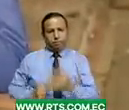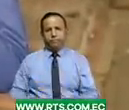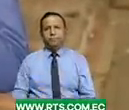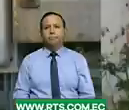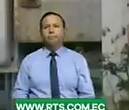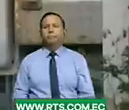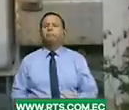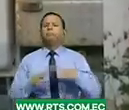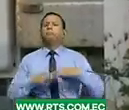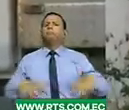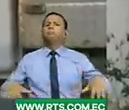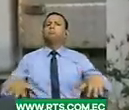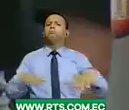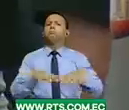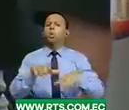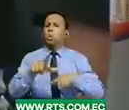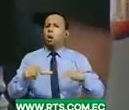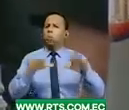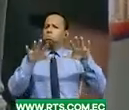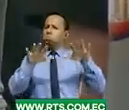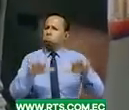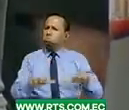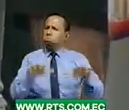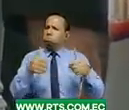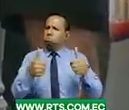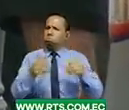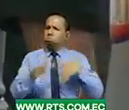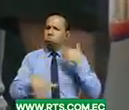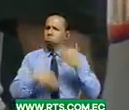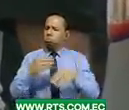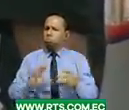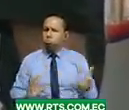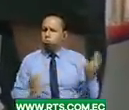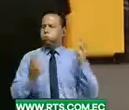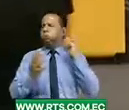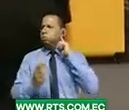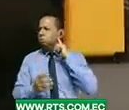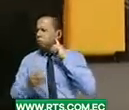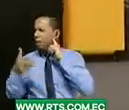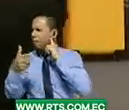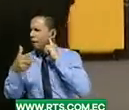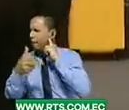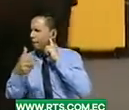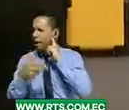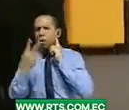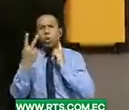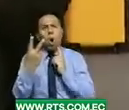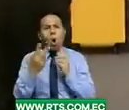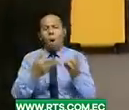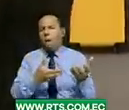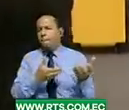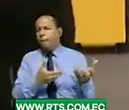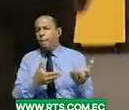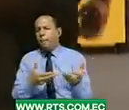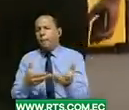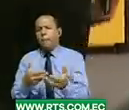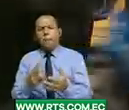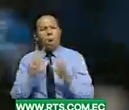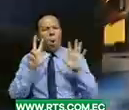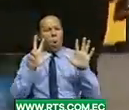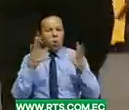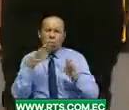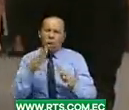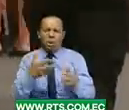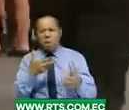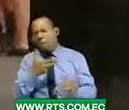Es un sector muy tranquilo, donde de repente escucharon las detonaciones de armas de fuego. Dos ráfagas de unos 8 tiros. Ta, ta, ta, ta,